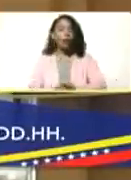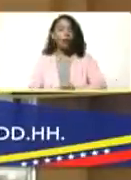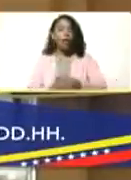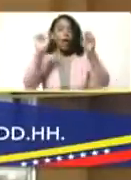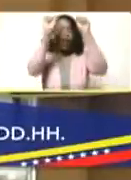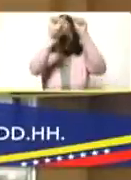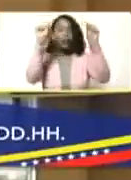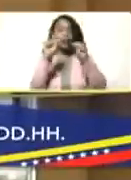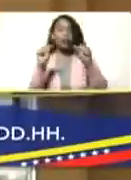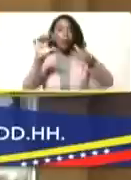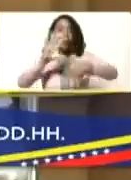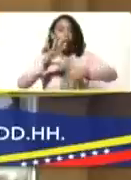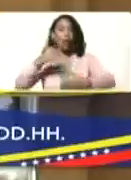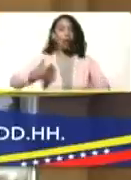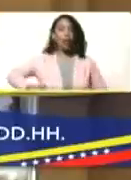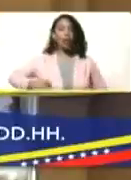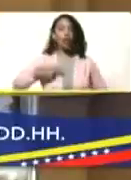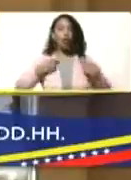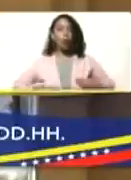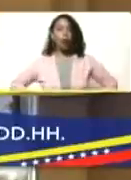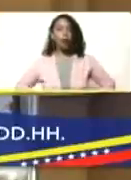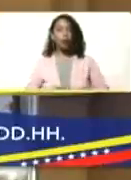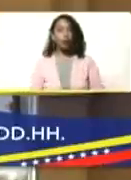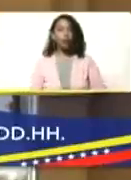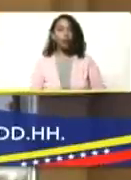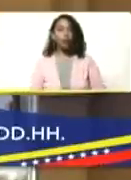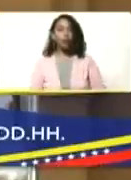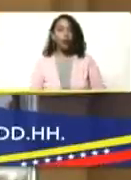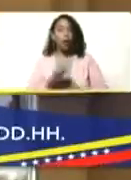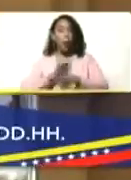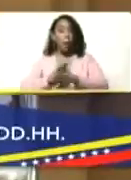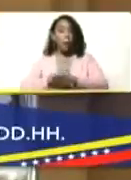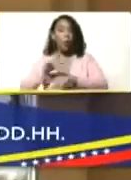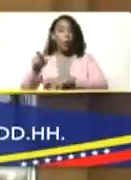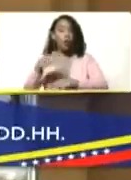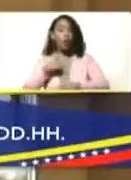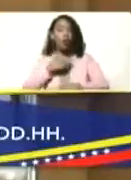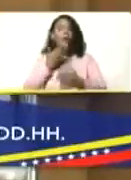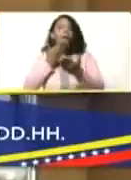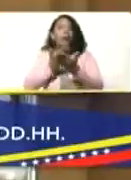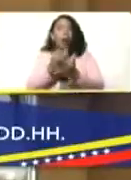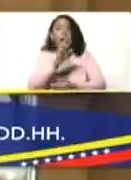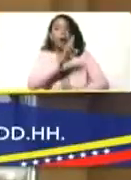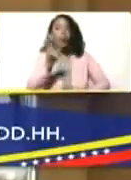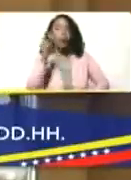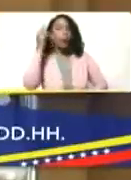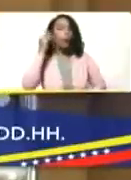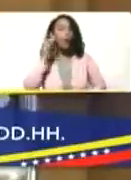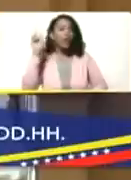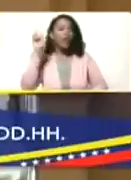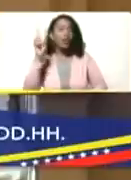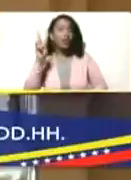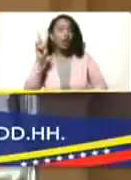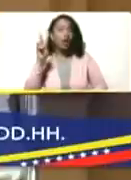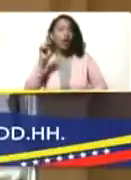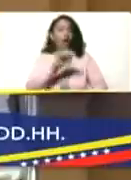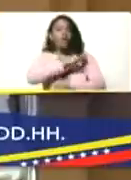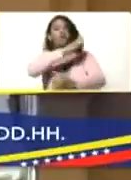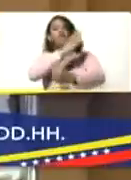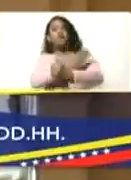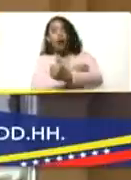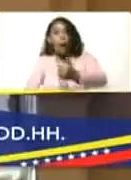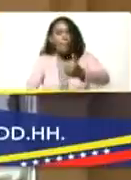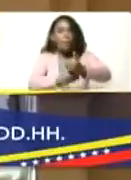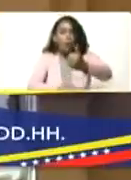Sistema Interamericano de Derechos Humanos. Y por eso le hemos pedido a la República Bolivariana de Venezuela fortalecer